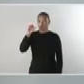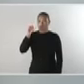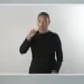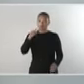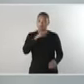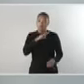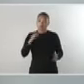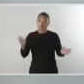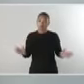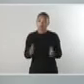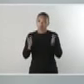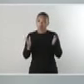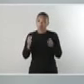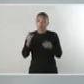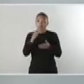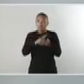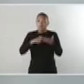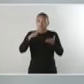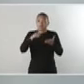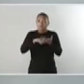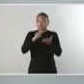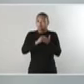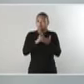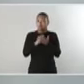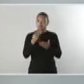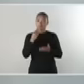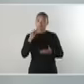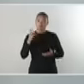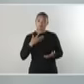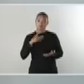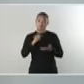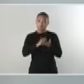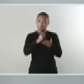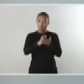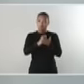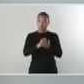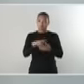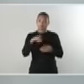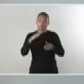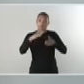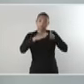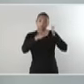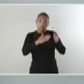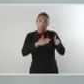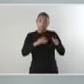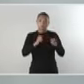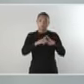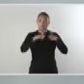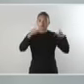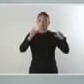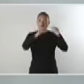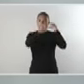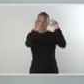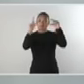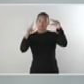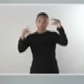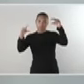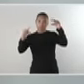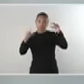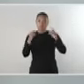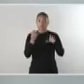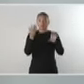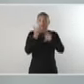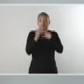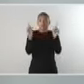la situación geográfica privilegiada que tiene Tamaulipas por un lado la amplia frontera con el mercado de